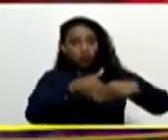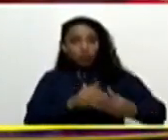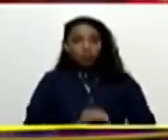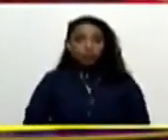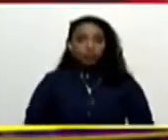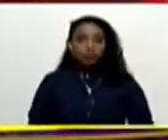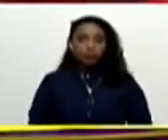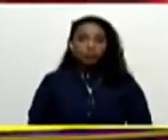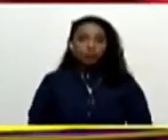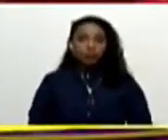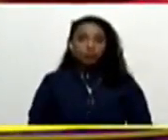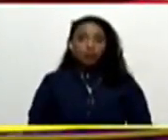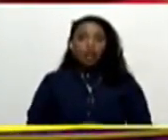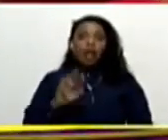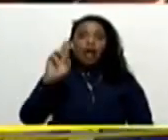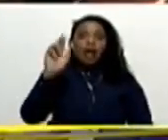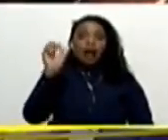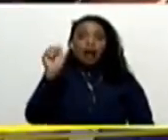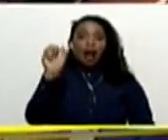a Raúl,